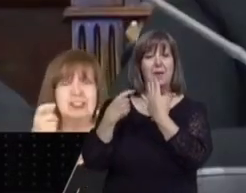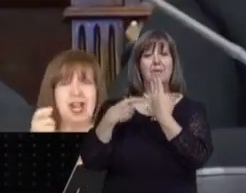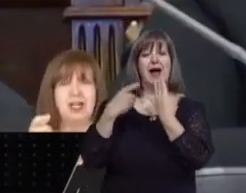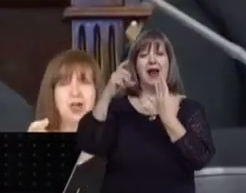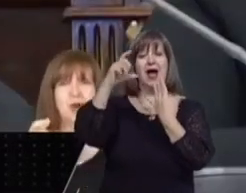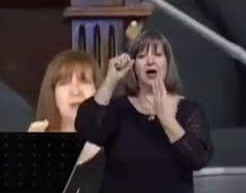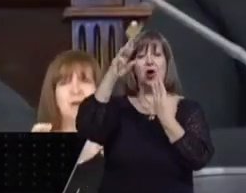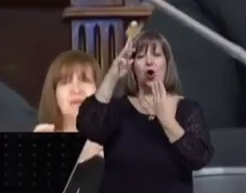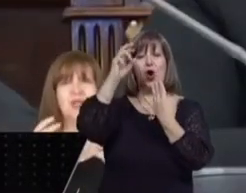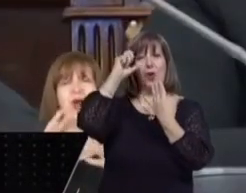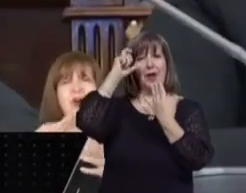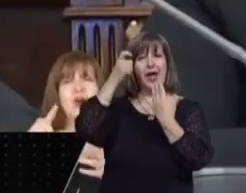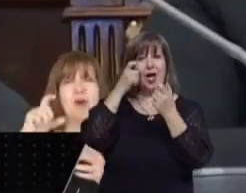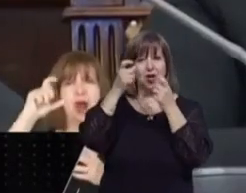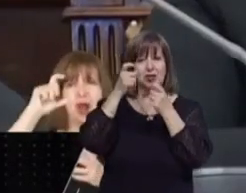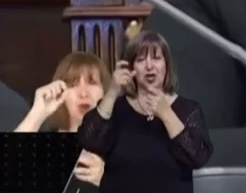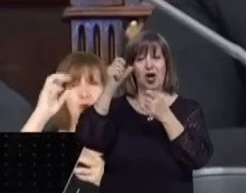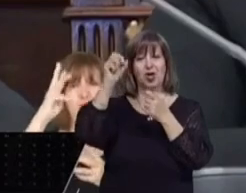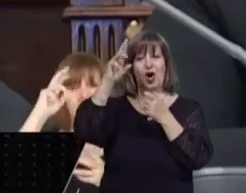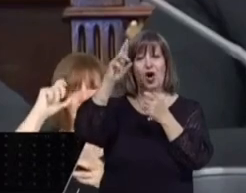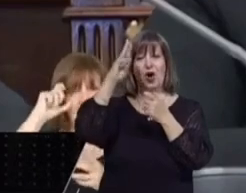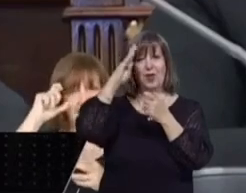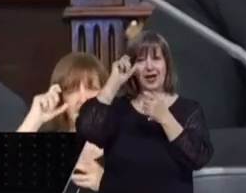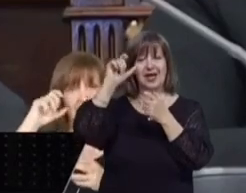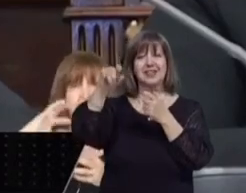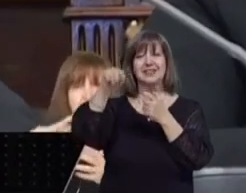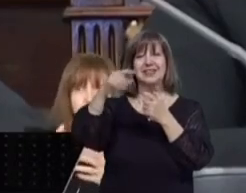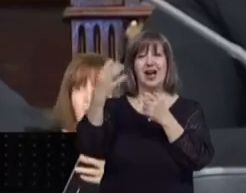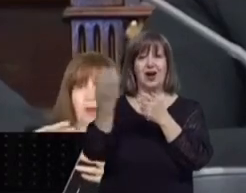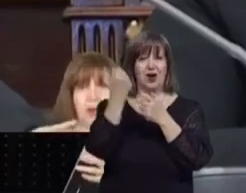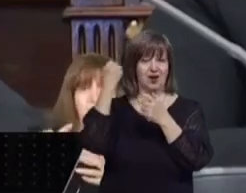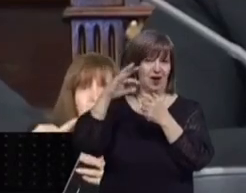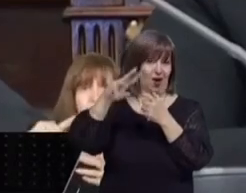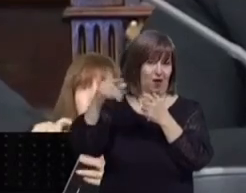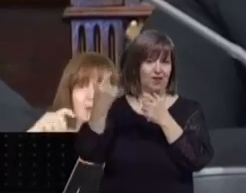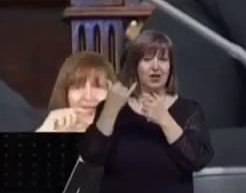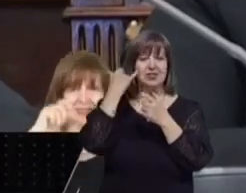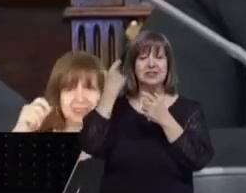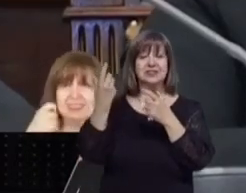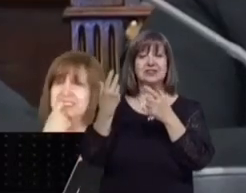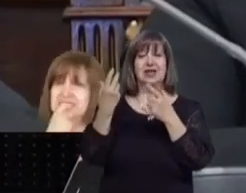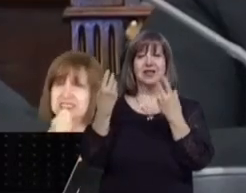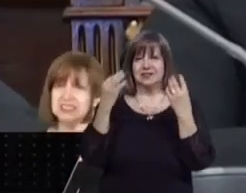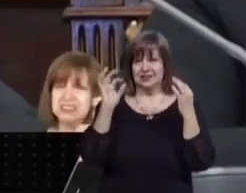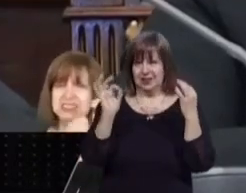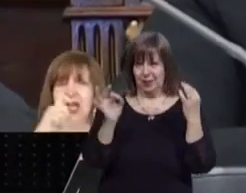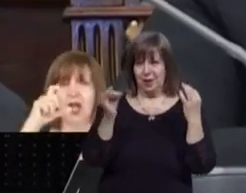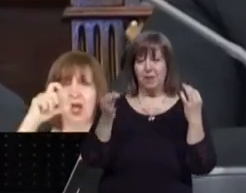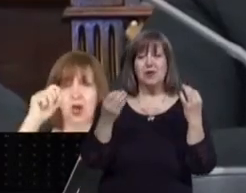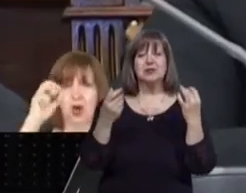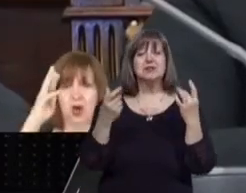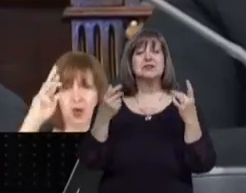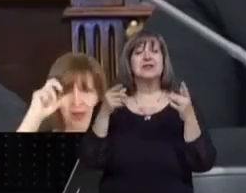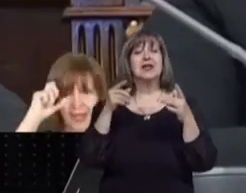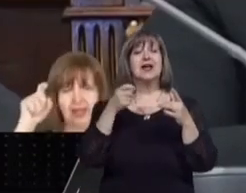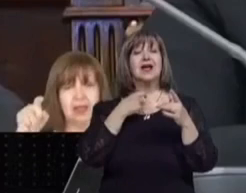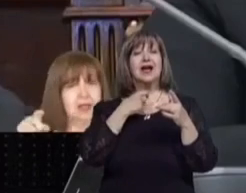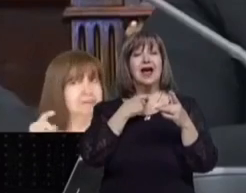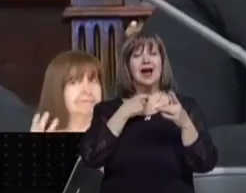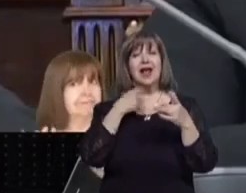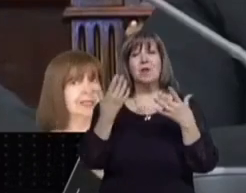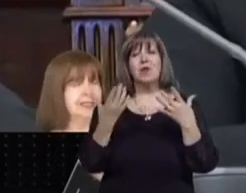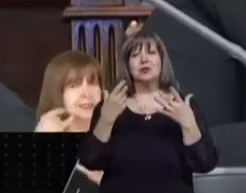cobre, que ya cuenta con el sistema informático necesario para su implementación. Buscamos consolidar una mirada